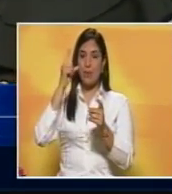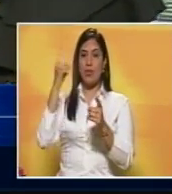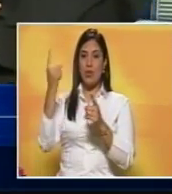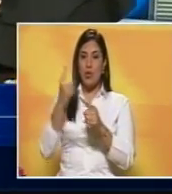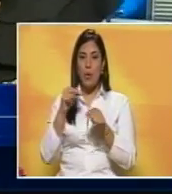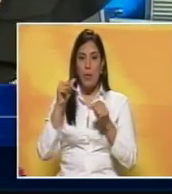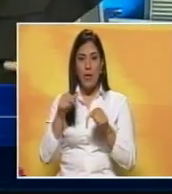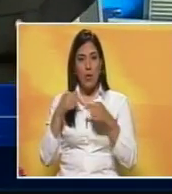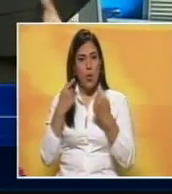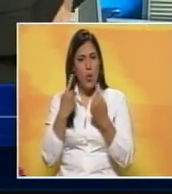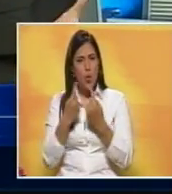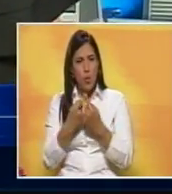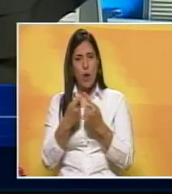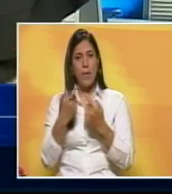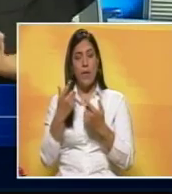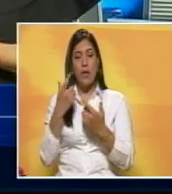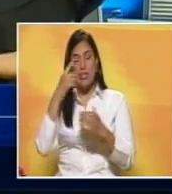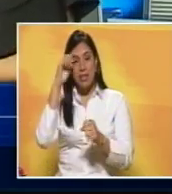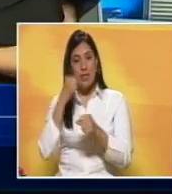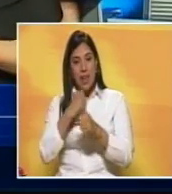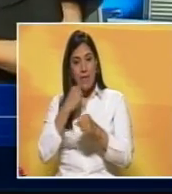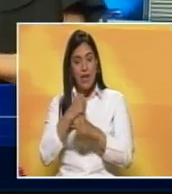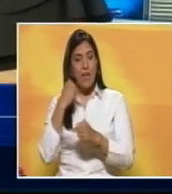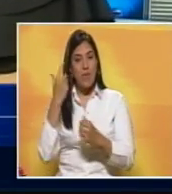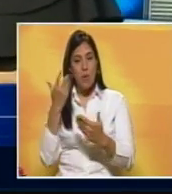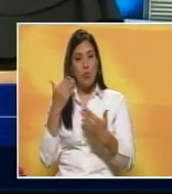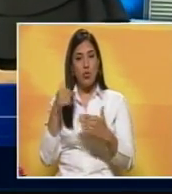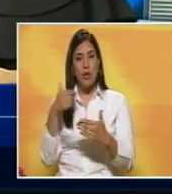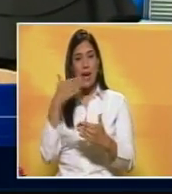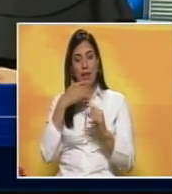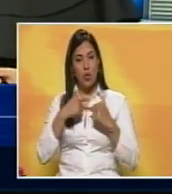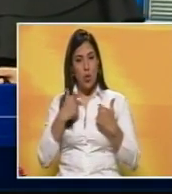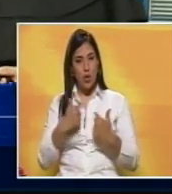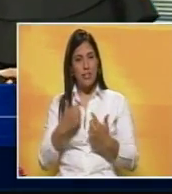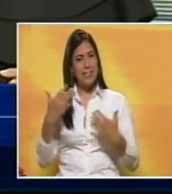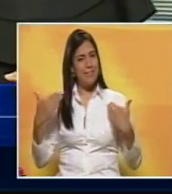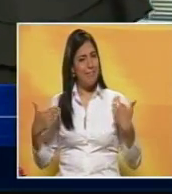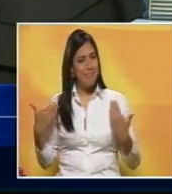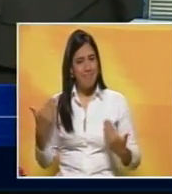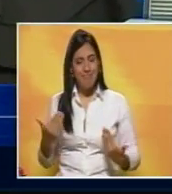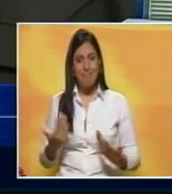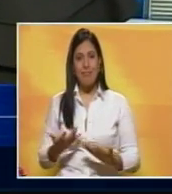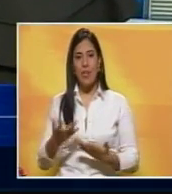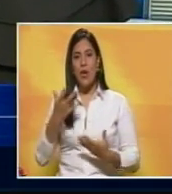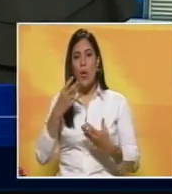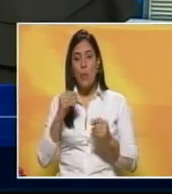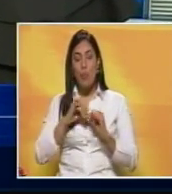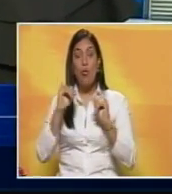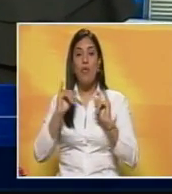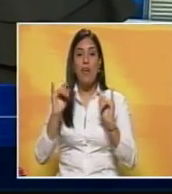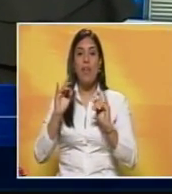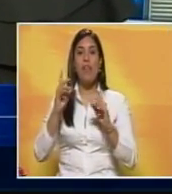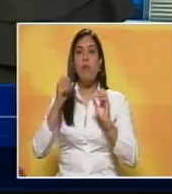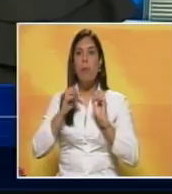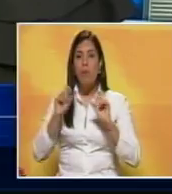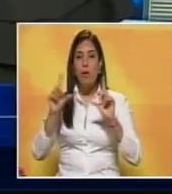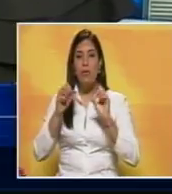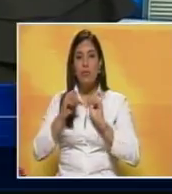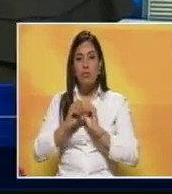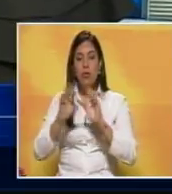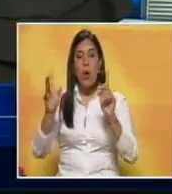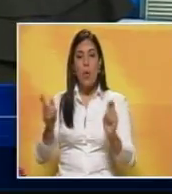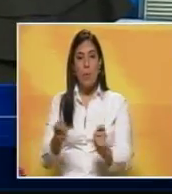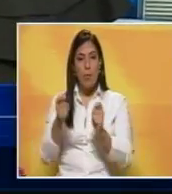impresiones aquí de tu debut en estrenos de Cartas del Corazón. Muy contenta de que ya por fin salga al aire uno